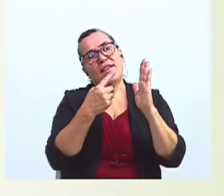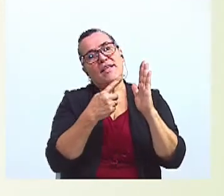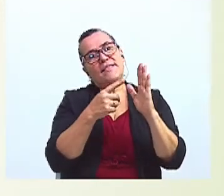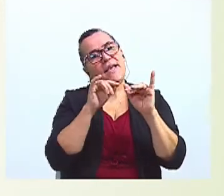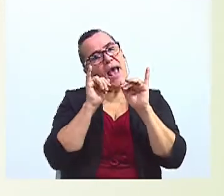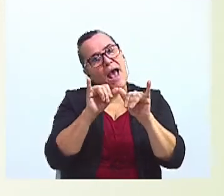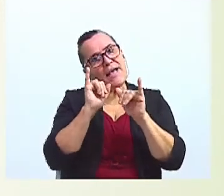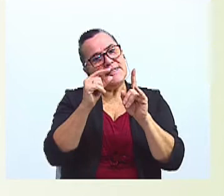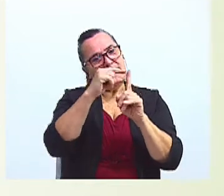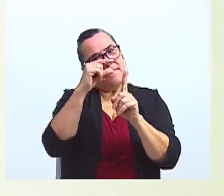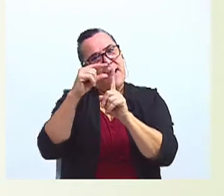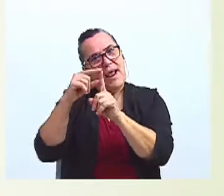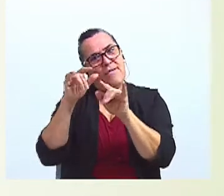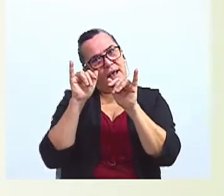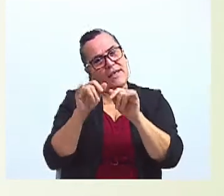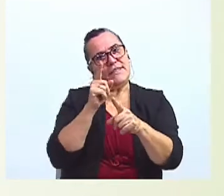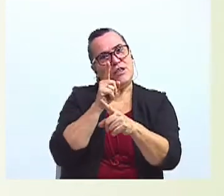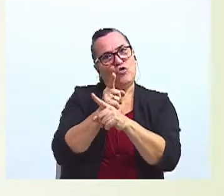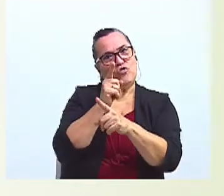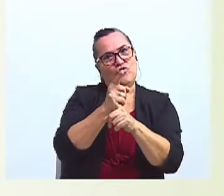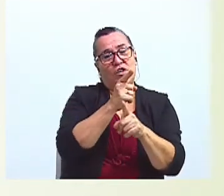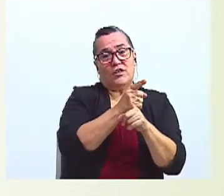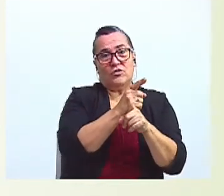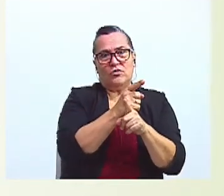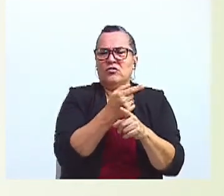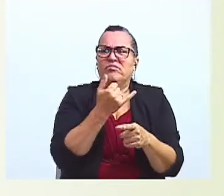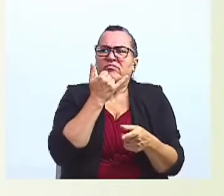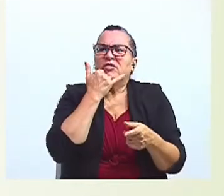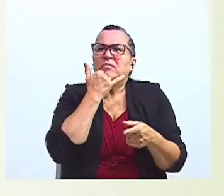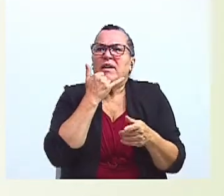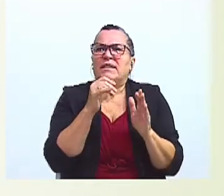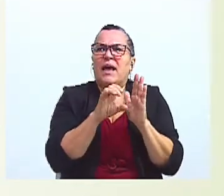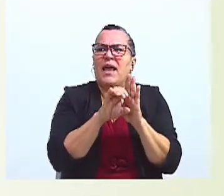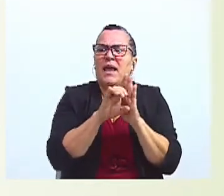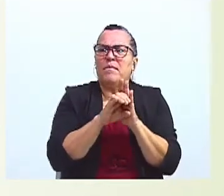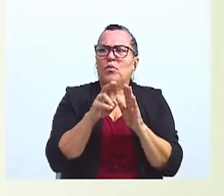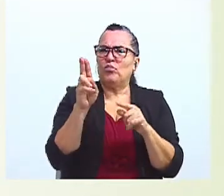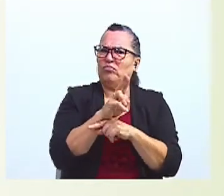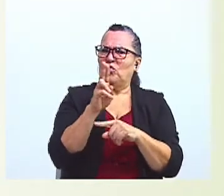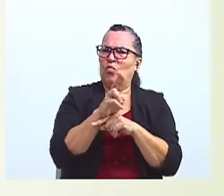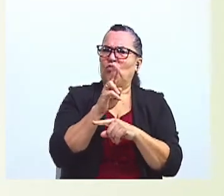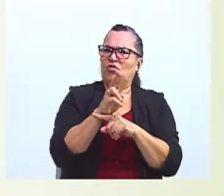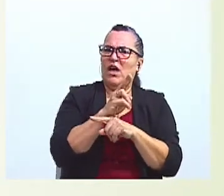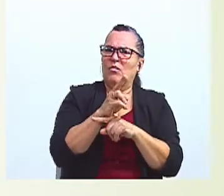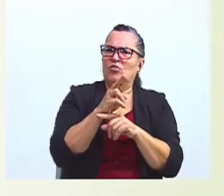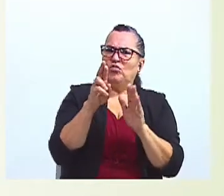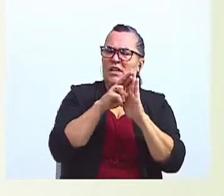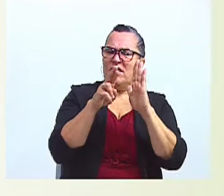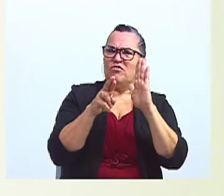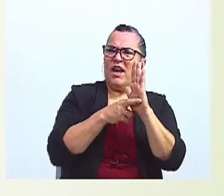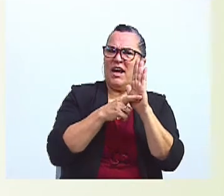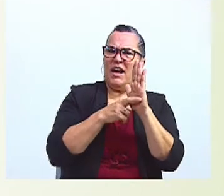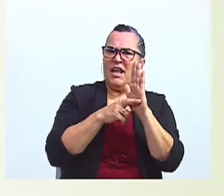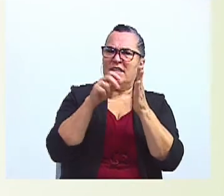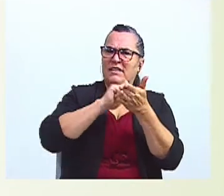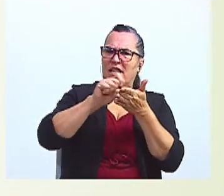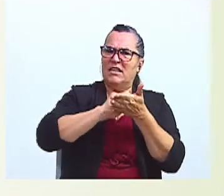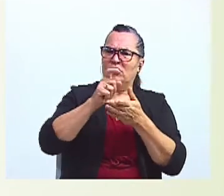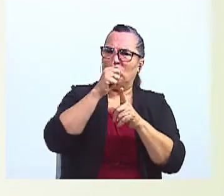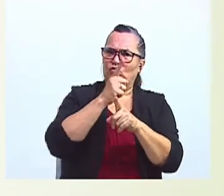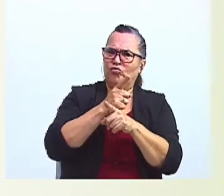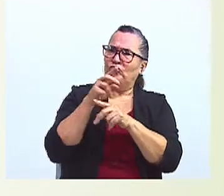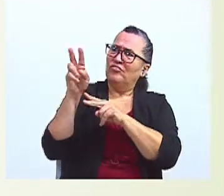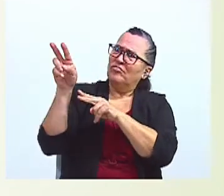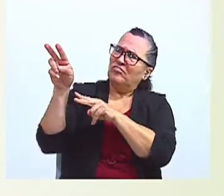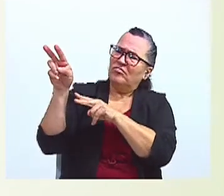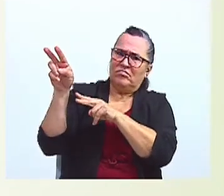las palabras. ¿Qué sucede si nosotros no utilizamos estas reglas ortográficas?